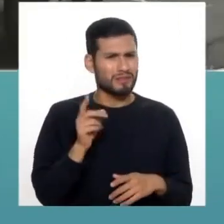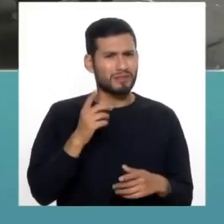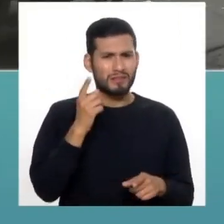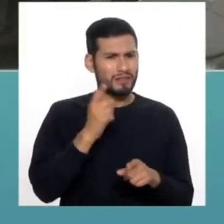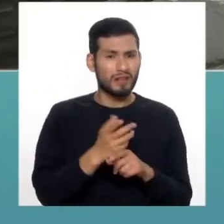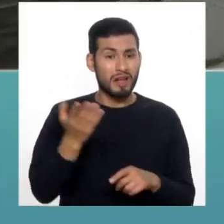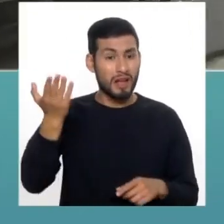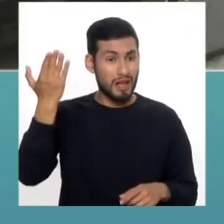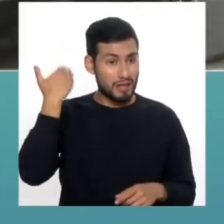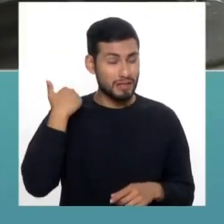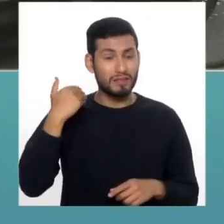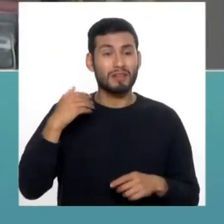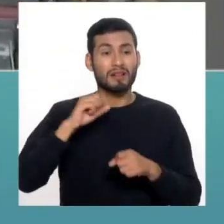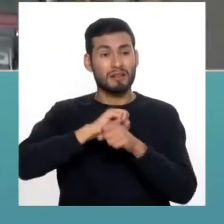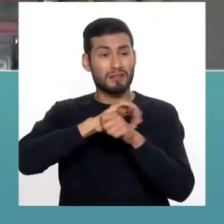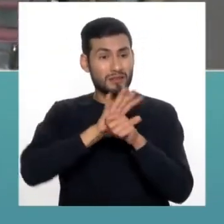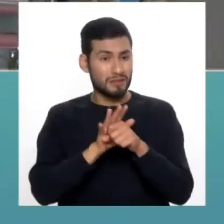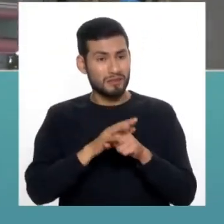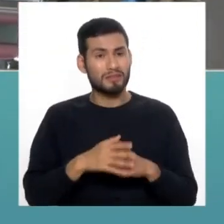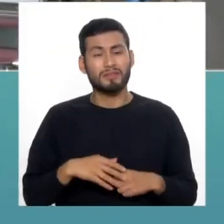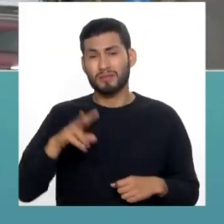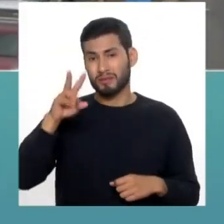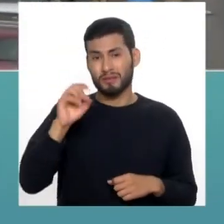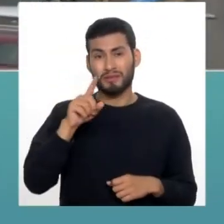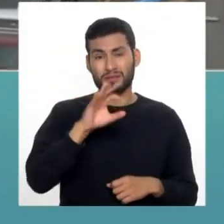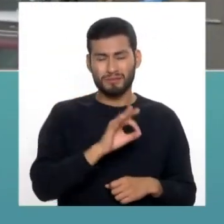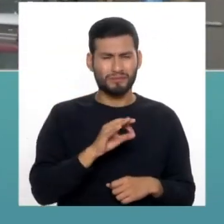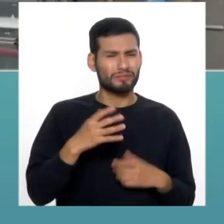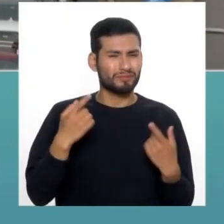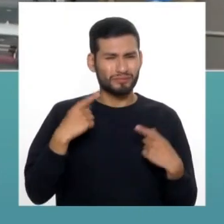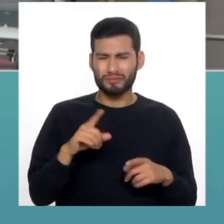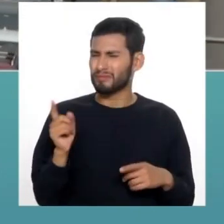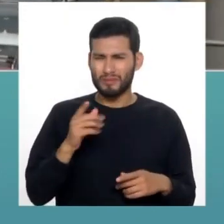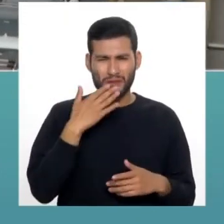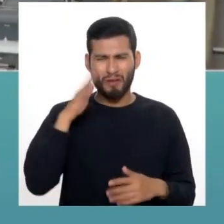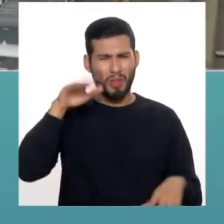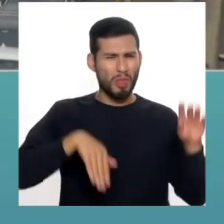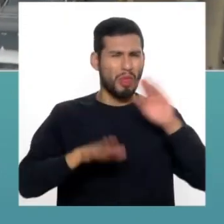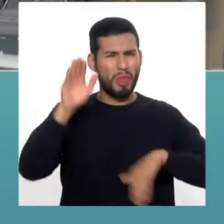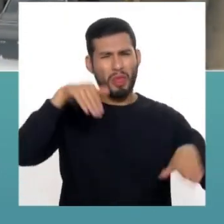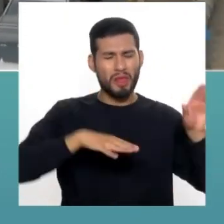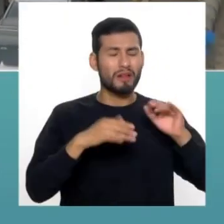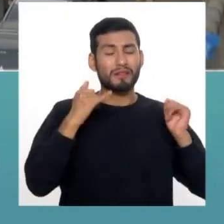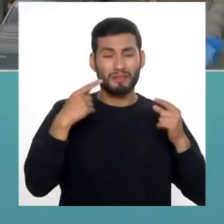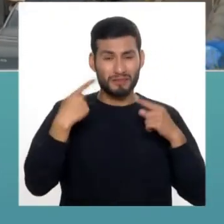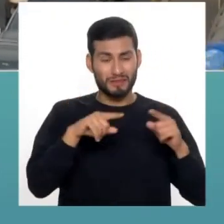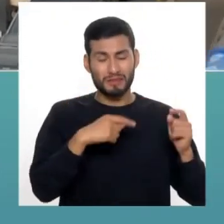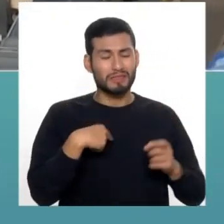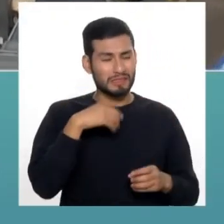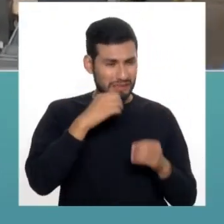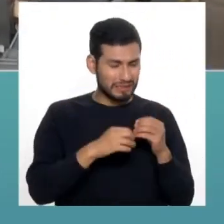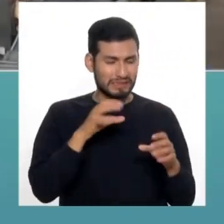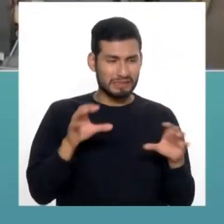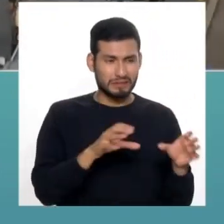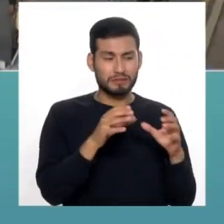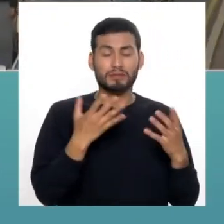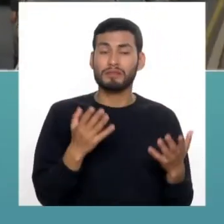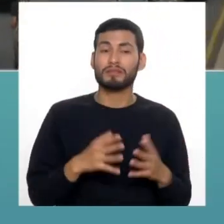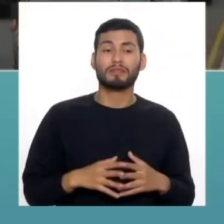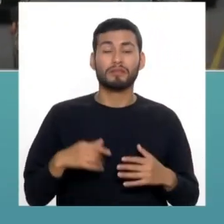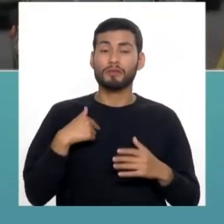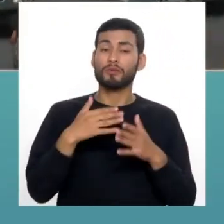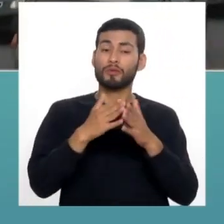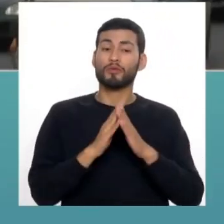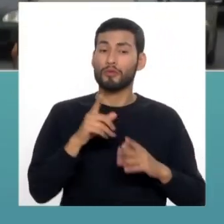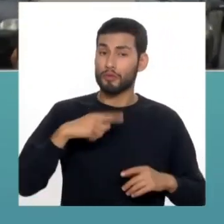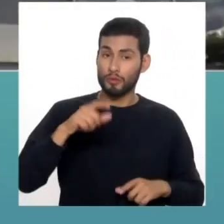tenía antes de la época de pandemia, 2019. En ese sentido, y viene incrementándose estas acciones. Lo que estamos